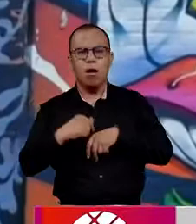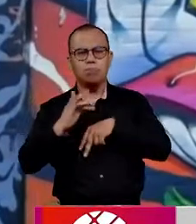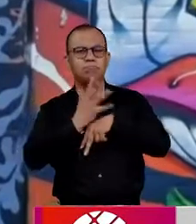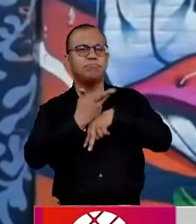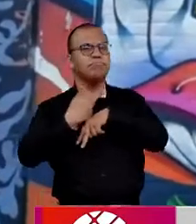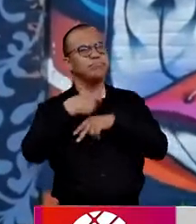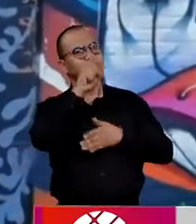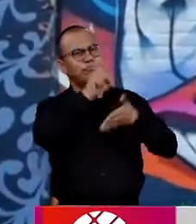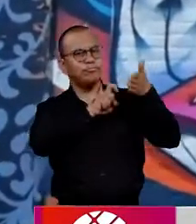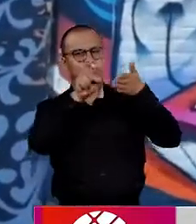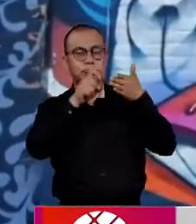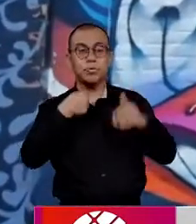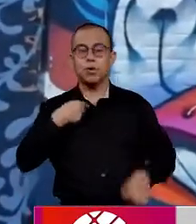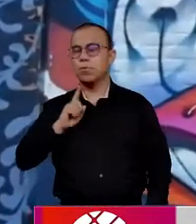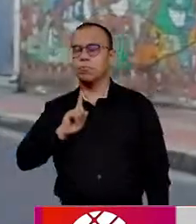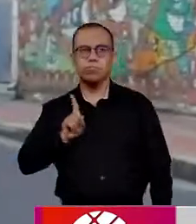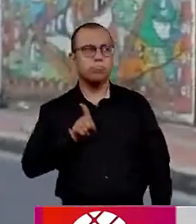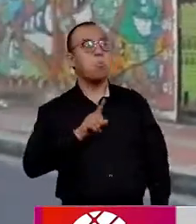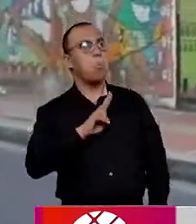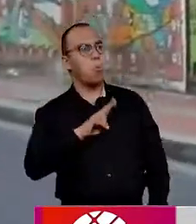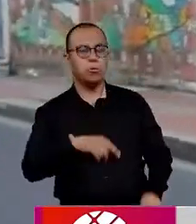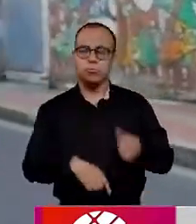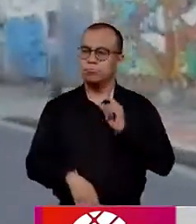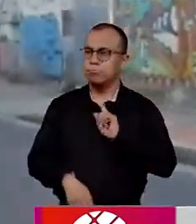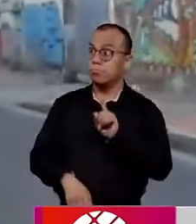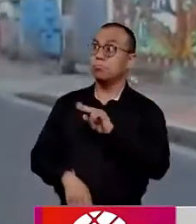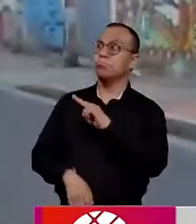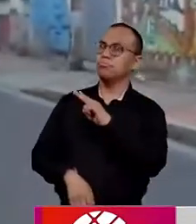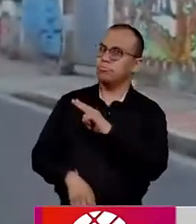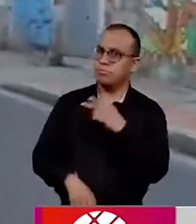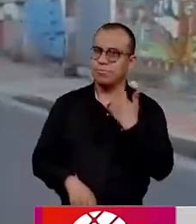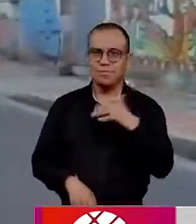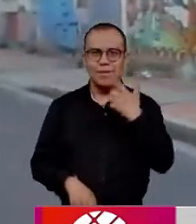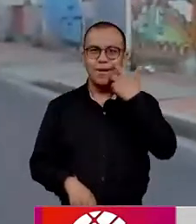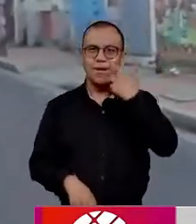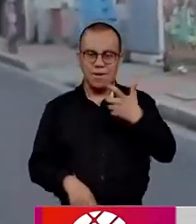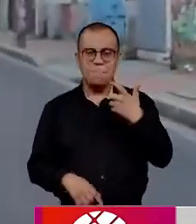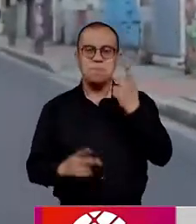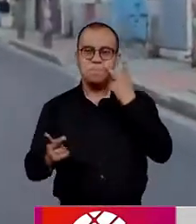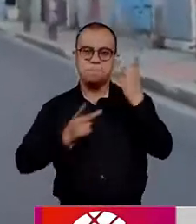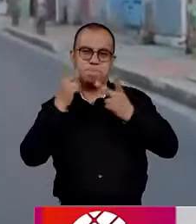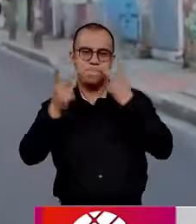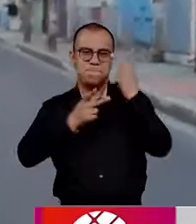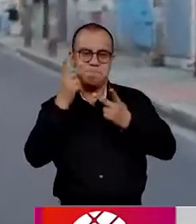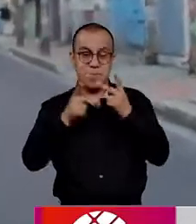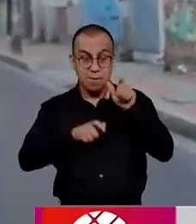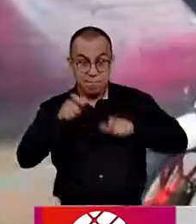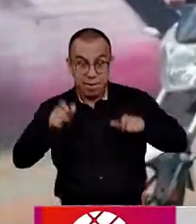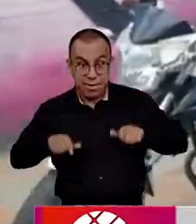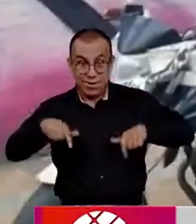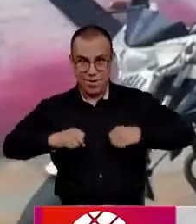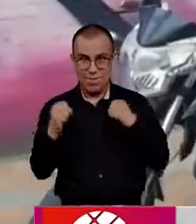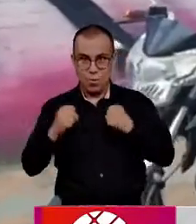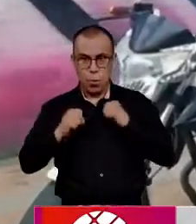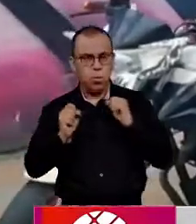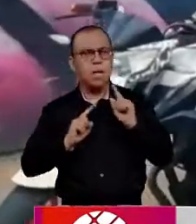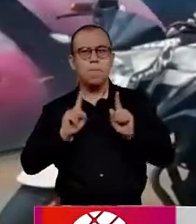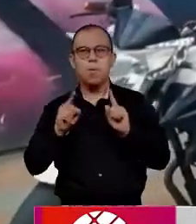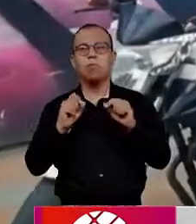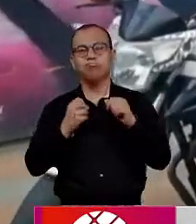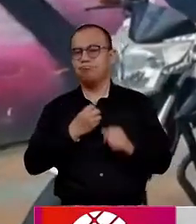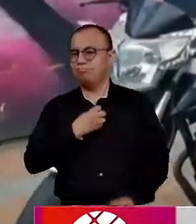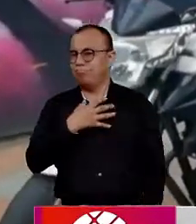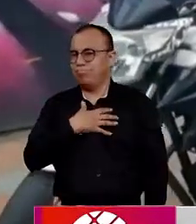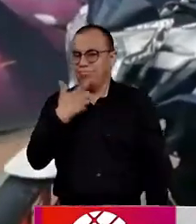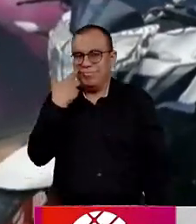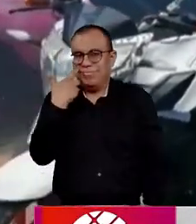la atención de los transeúntes. Distrito Graffiti es una zona visitada por los capitalinos, quienes no pierden la oportunidad